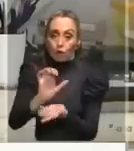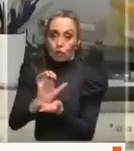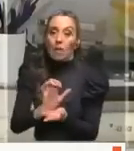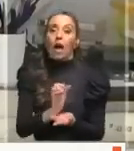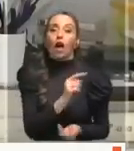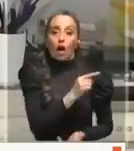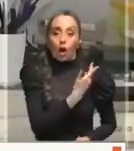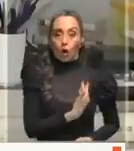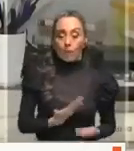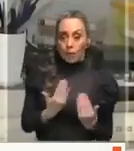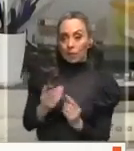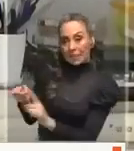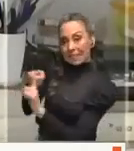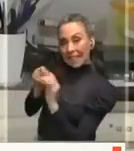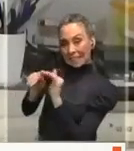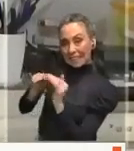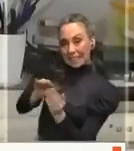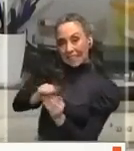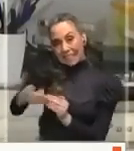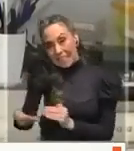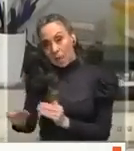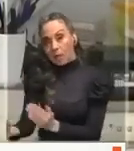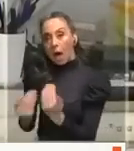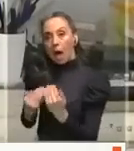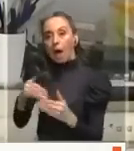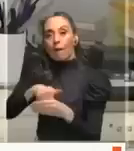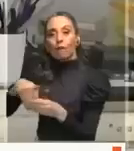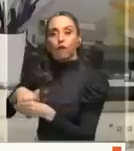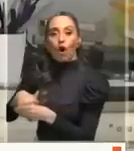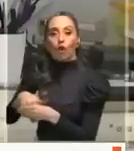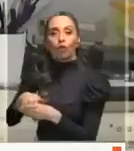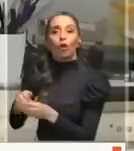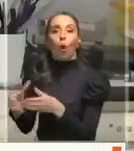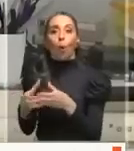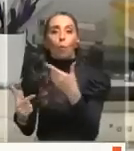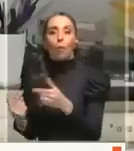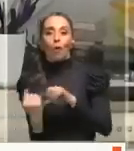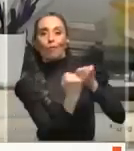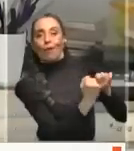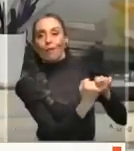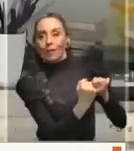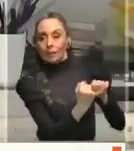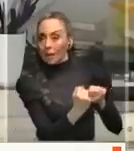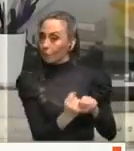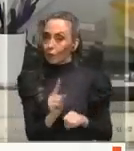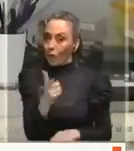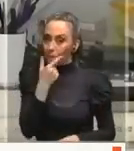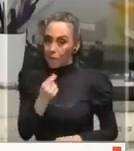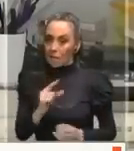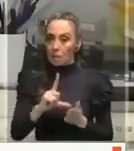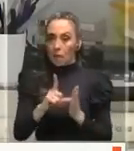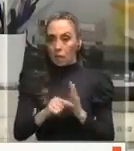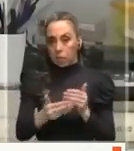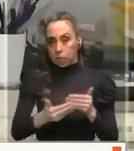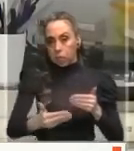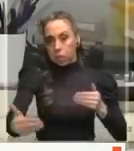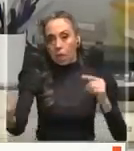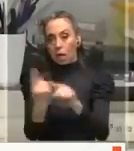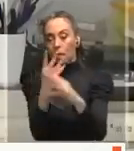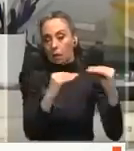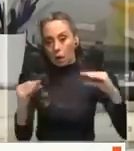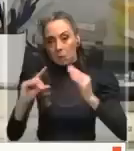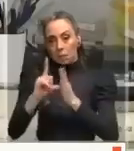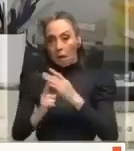votos que necesita en la oposición, y eso no va a ser nada fácil. Por lo pronto, eso va a alargar toda la conversación, va a hacer